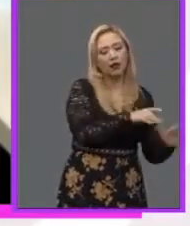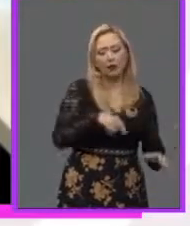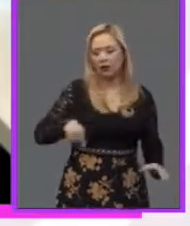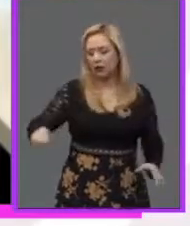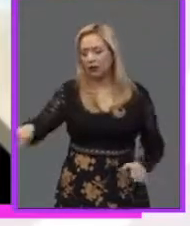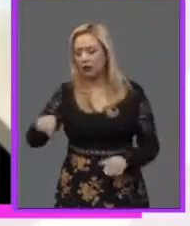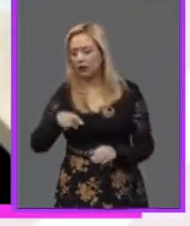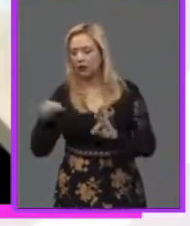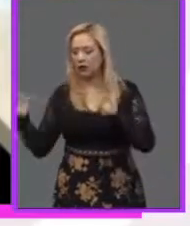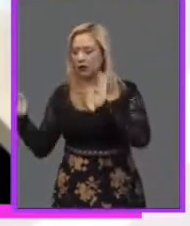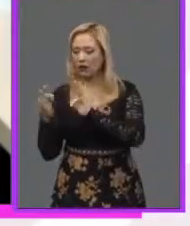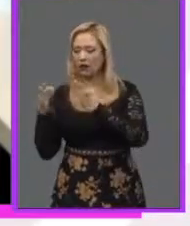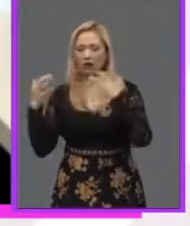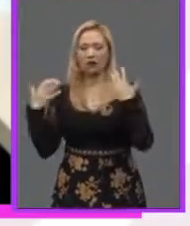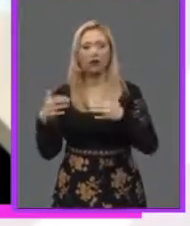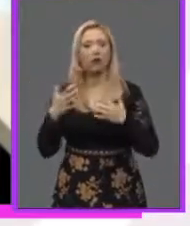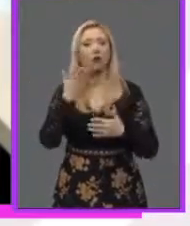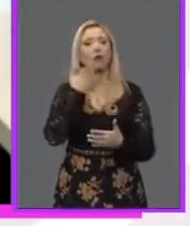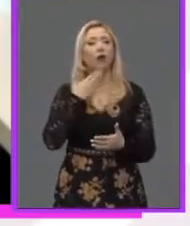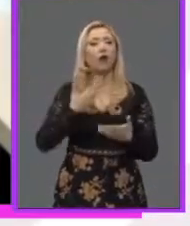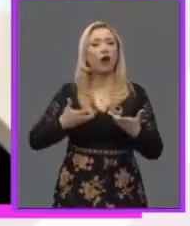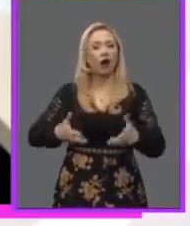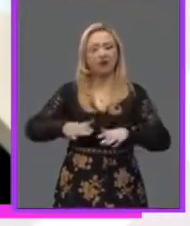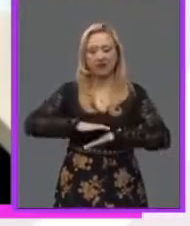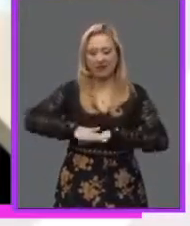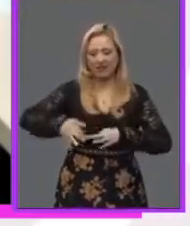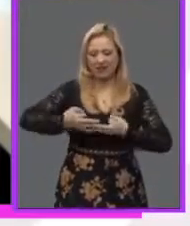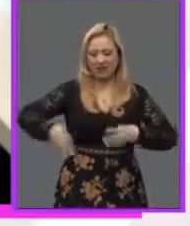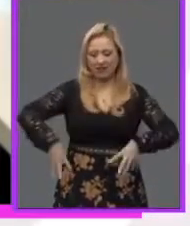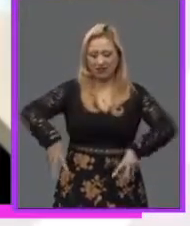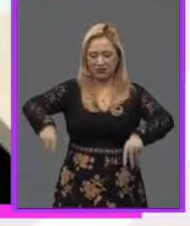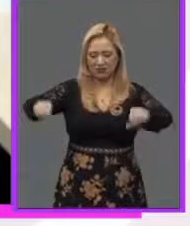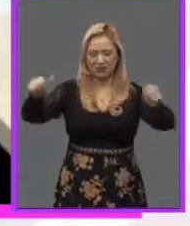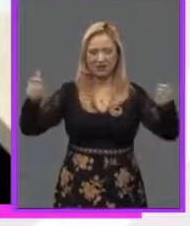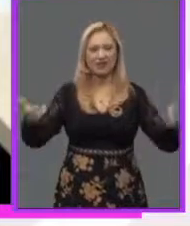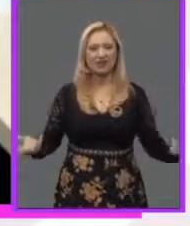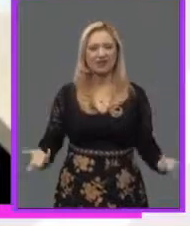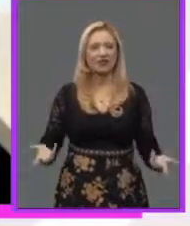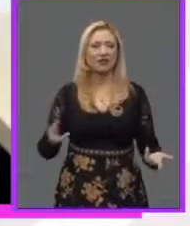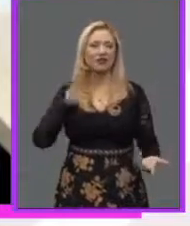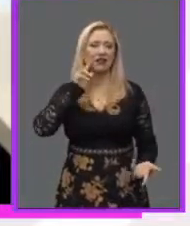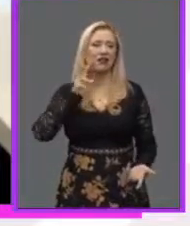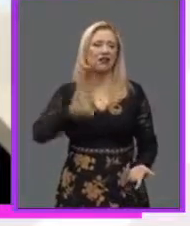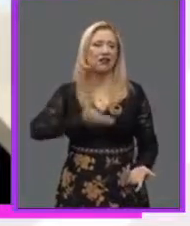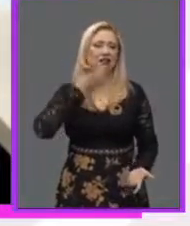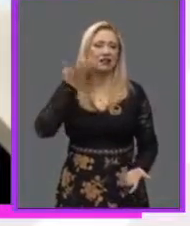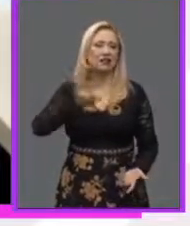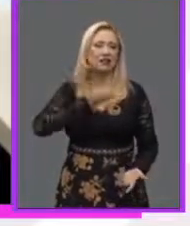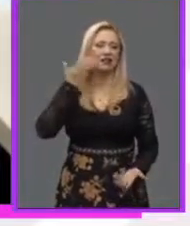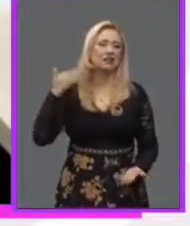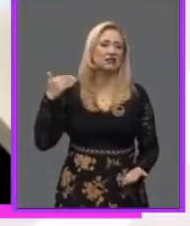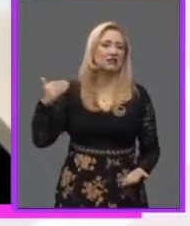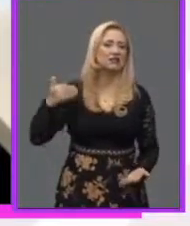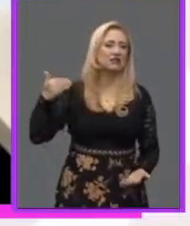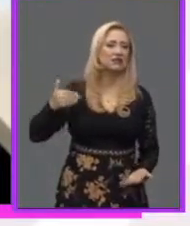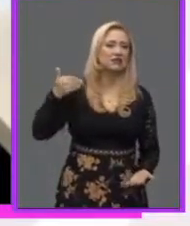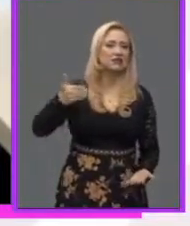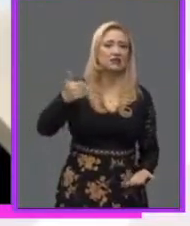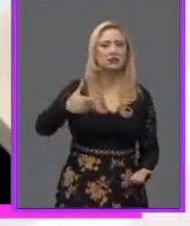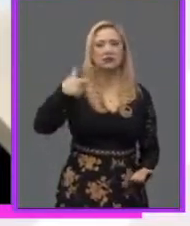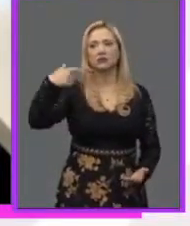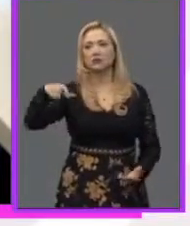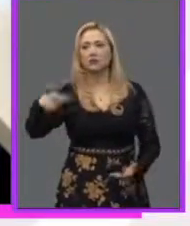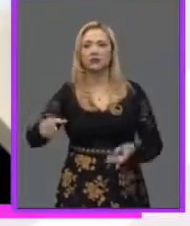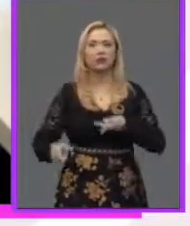derechos, a los que se les había que dar servicio, pavimentación y otras condiciones, ¿no? Y vemos que eso pues está atravesado por